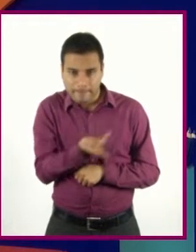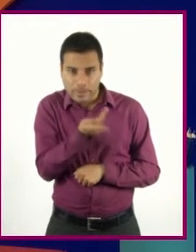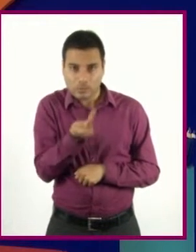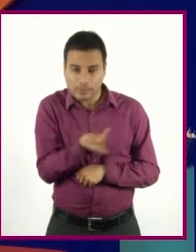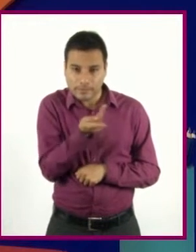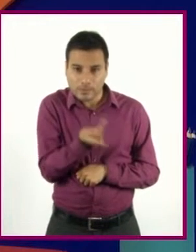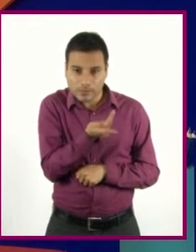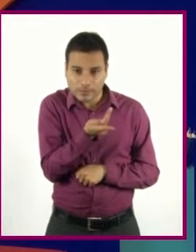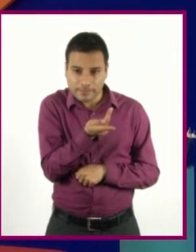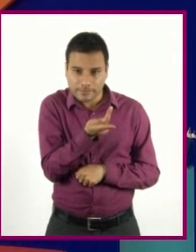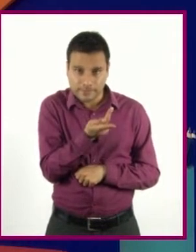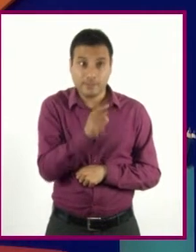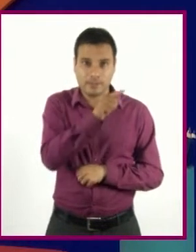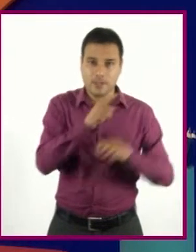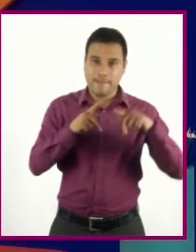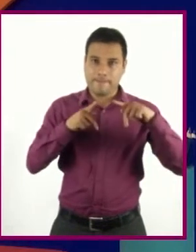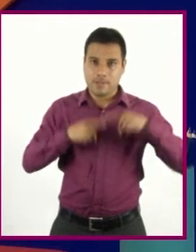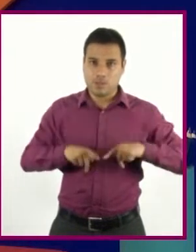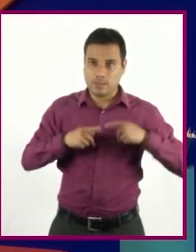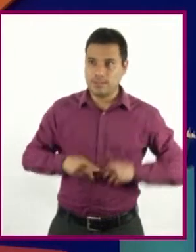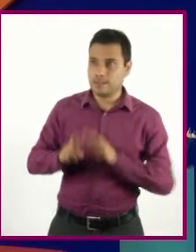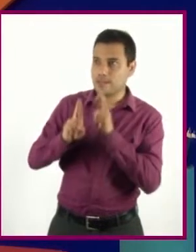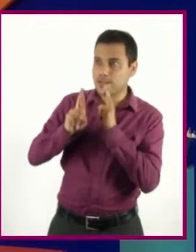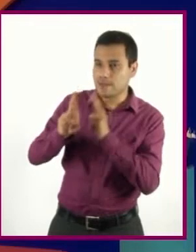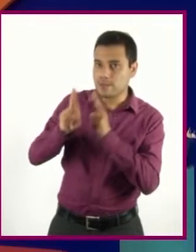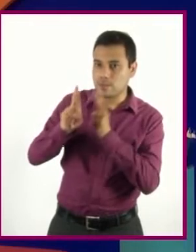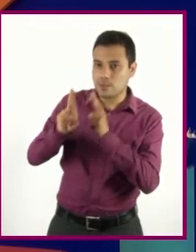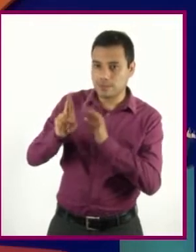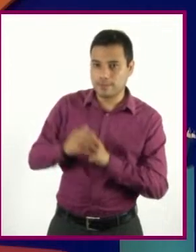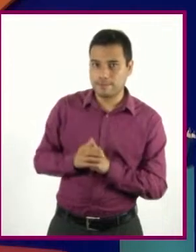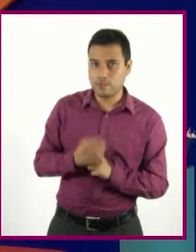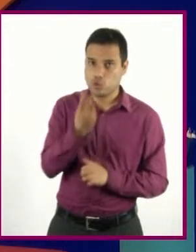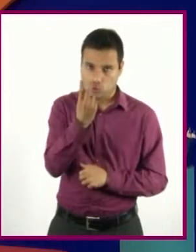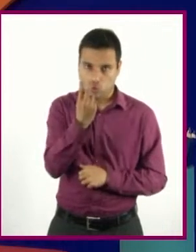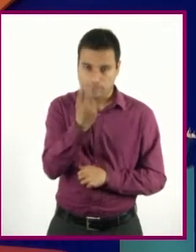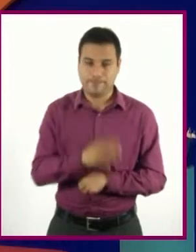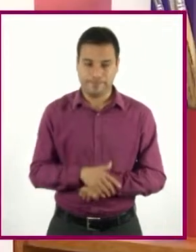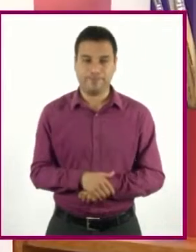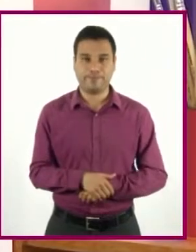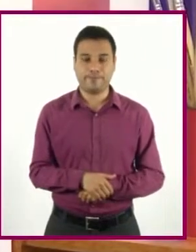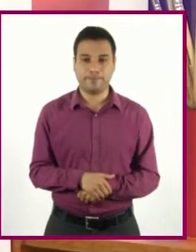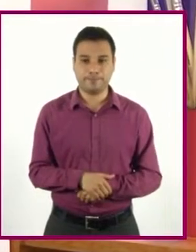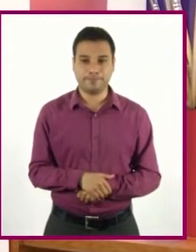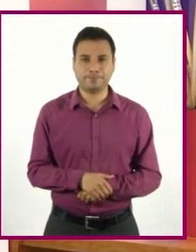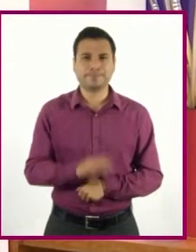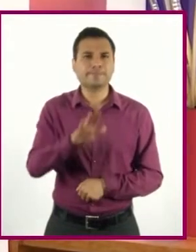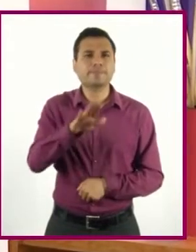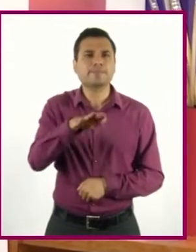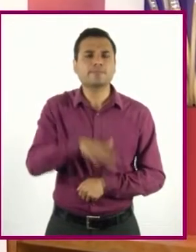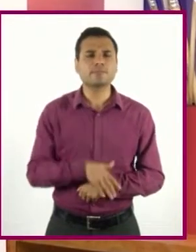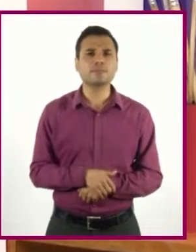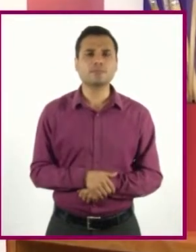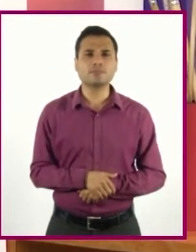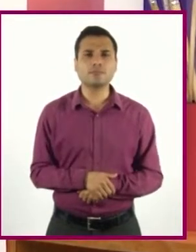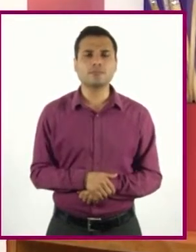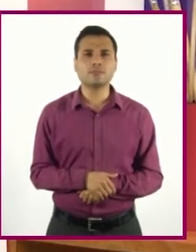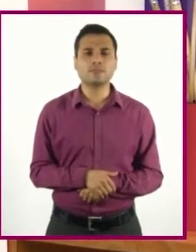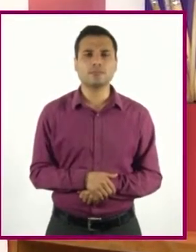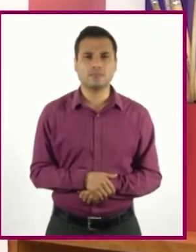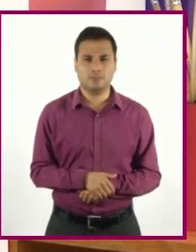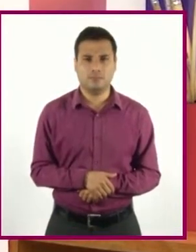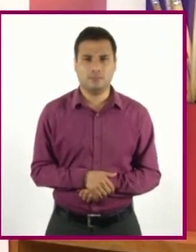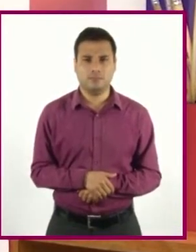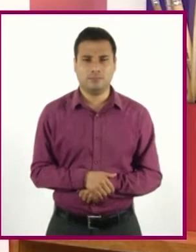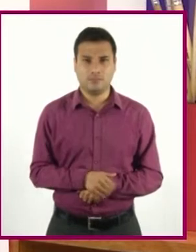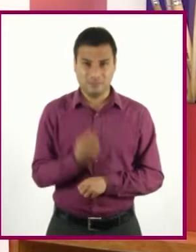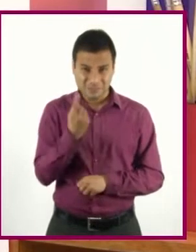entrevistar, y un entrevistado, quien recibe esa acción y responde a ella. Profesor, pero ¿no es posible